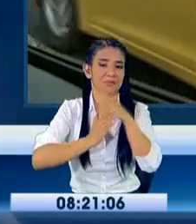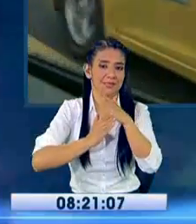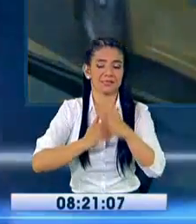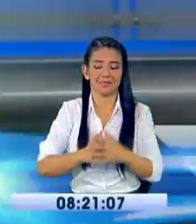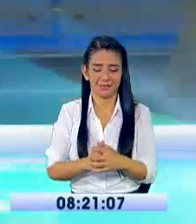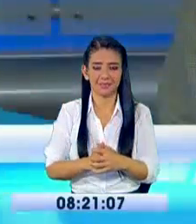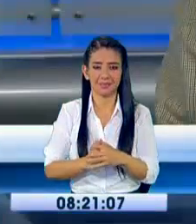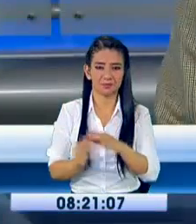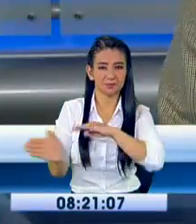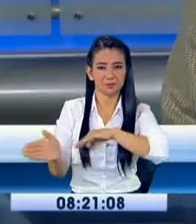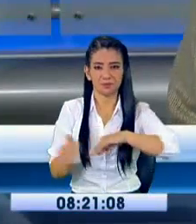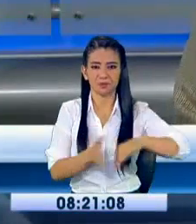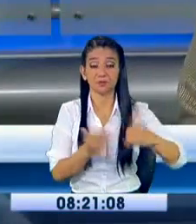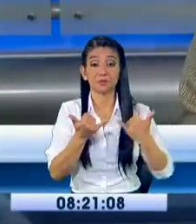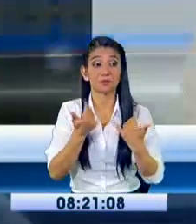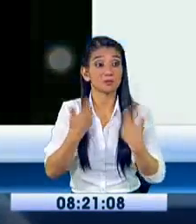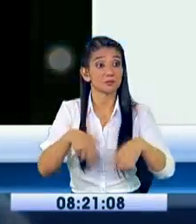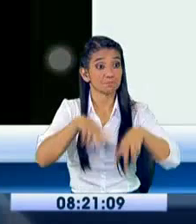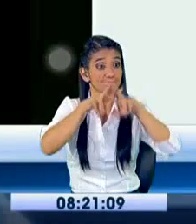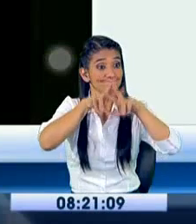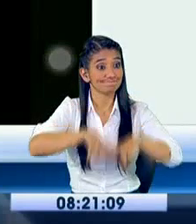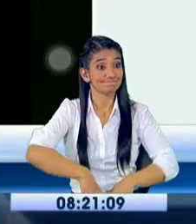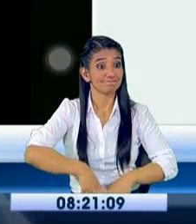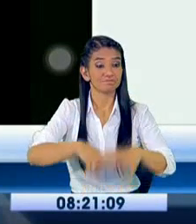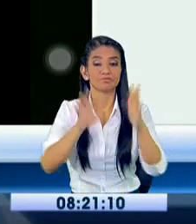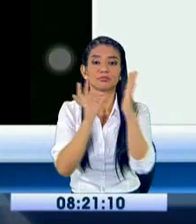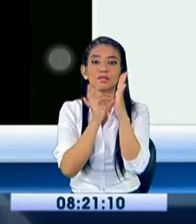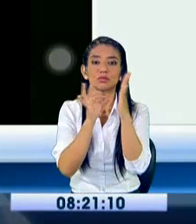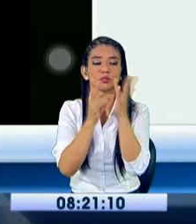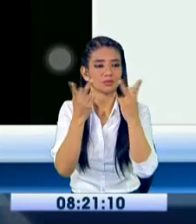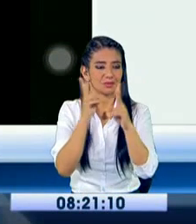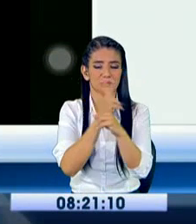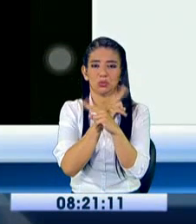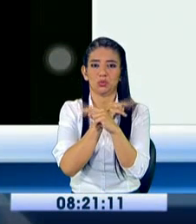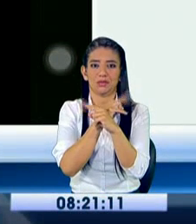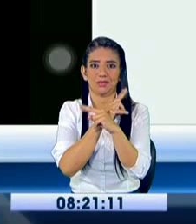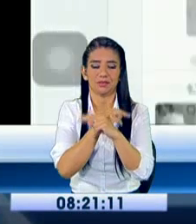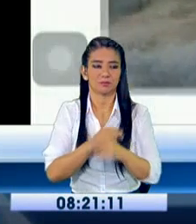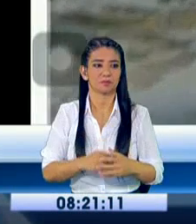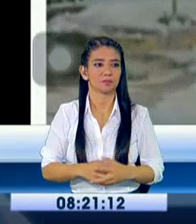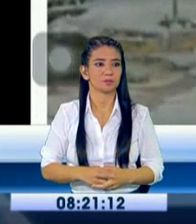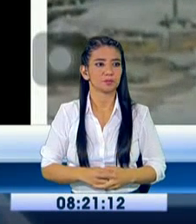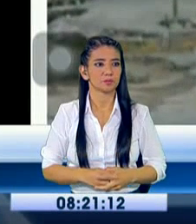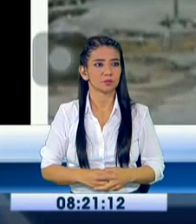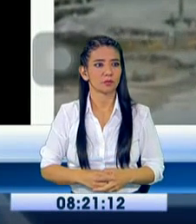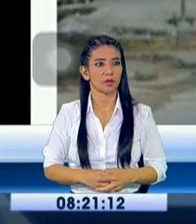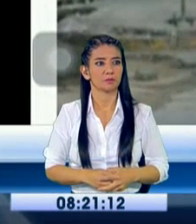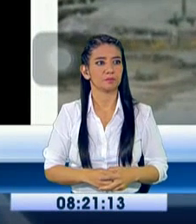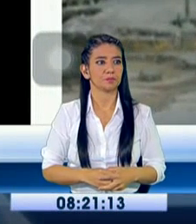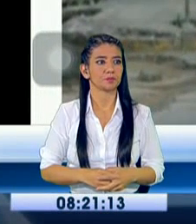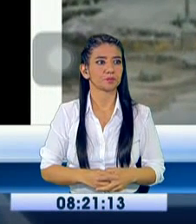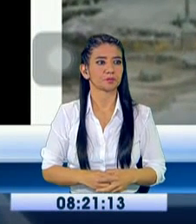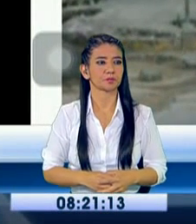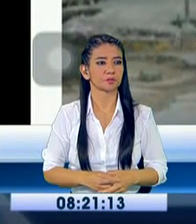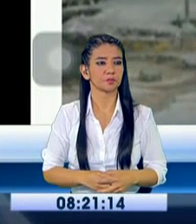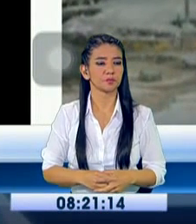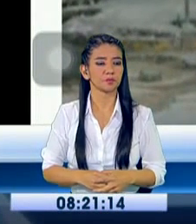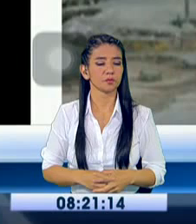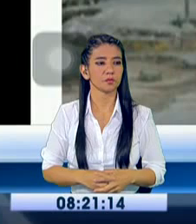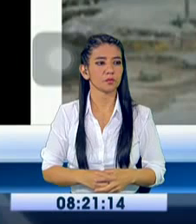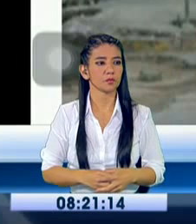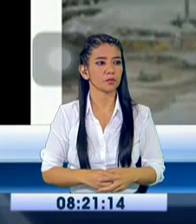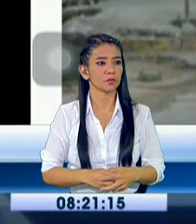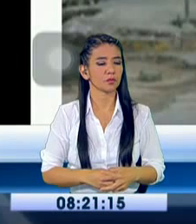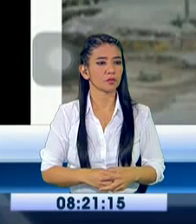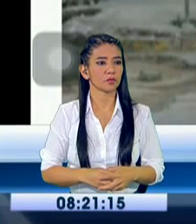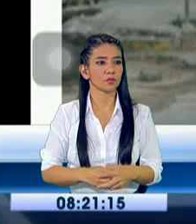lástima que no veo exactamente, Nogales y Chamburros, ahí está. Miren ustedes, hay que arreglar. Hay que, más aún en este invierno que está